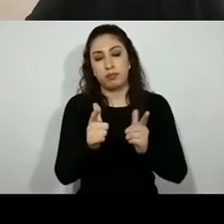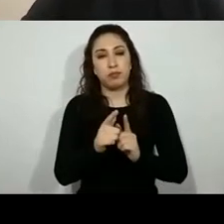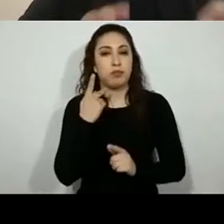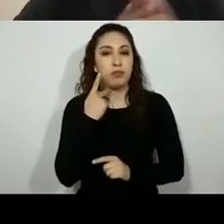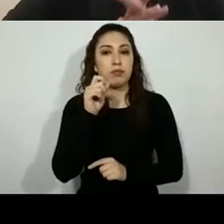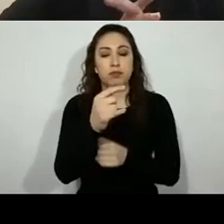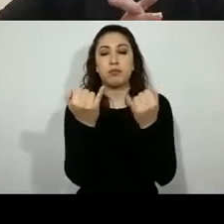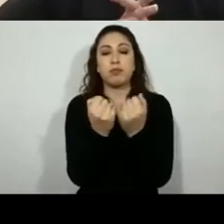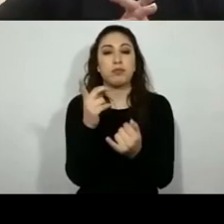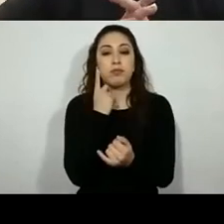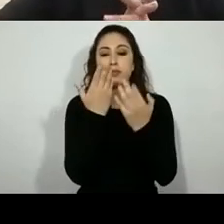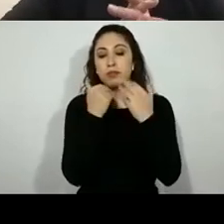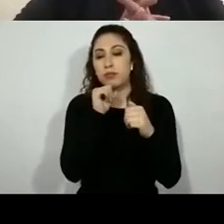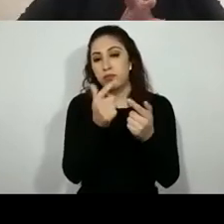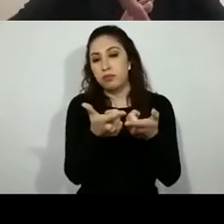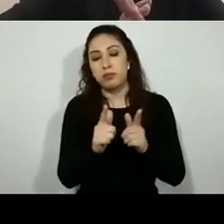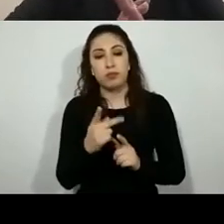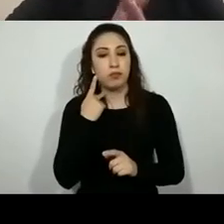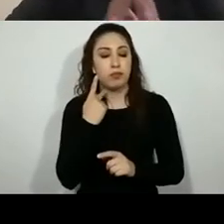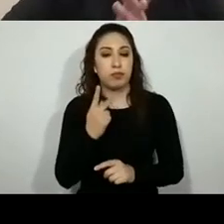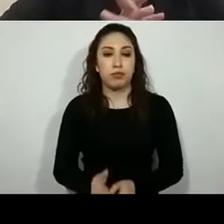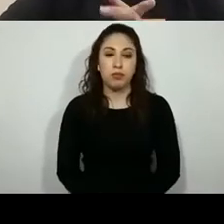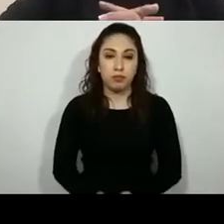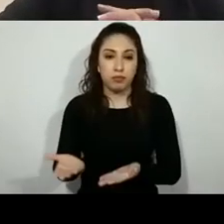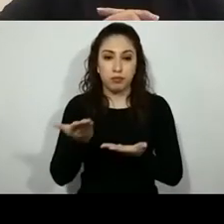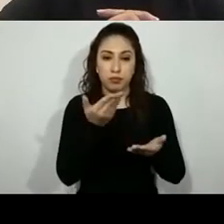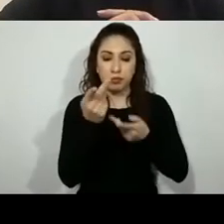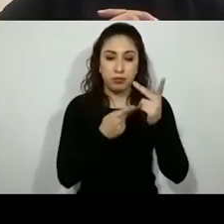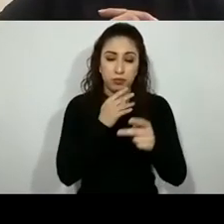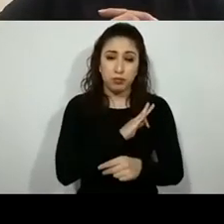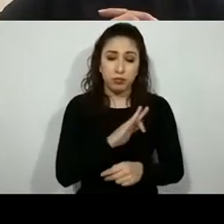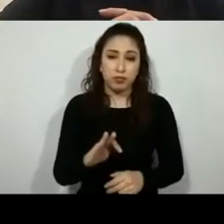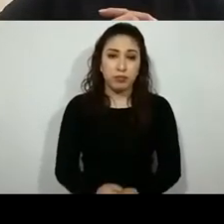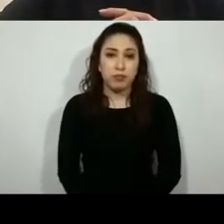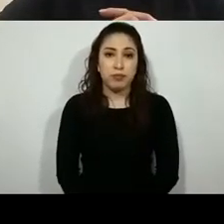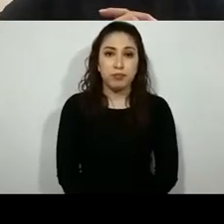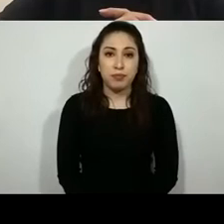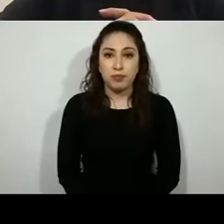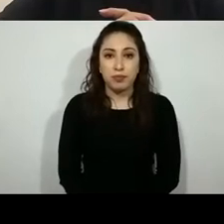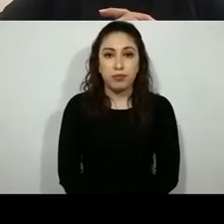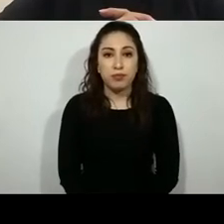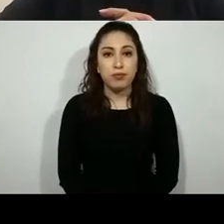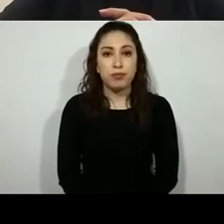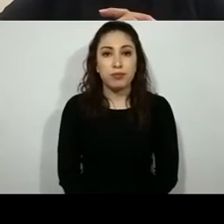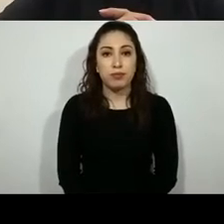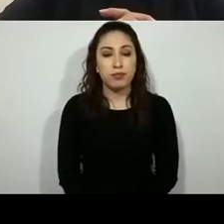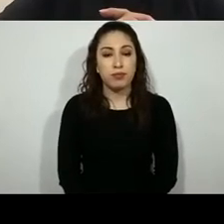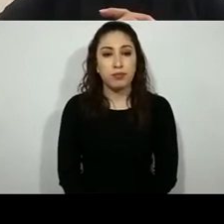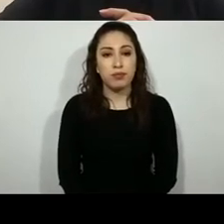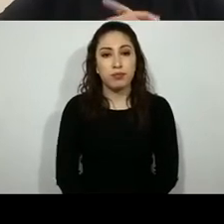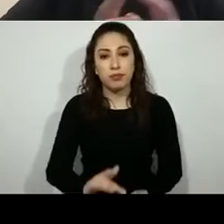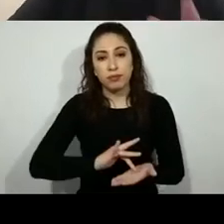y los diputados sin partido, hasta por 15 minutos. Adelante, alcaldesa, por favor. Gracias.